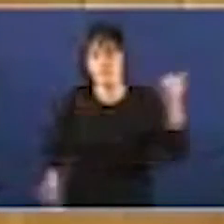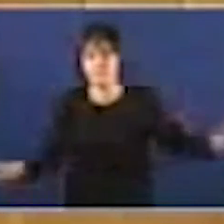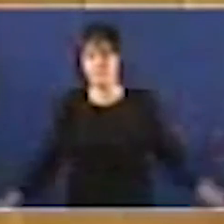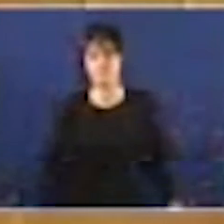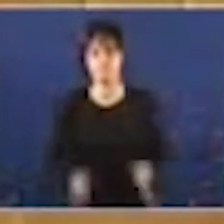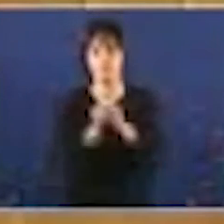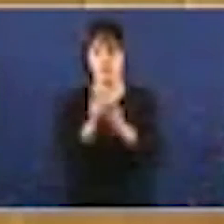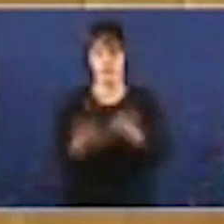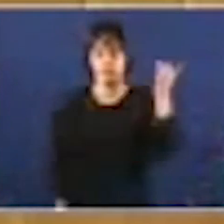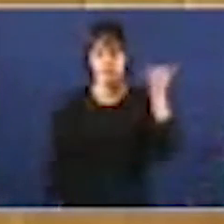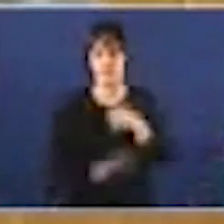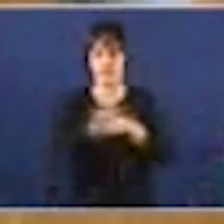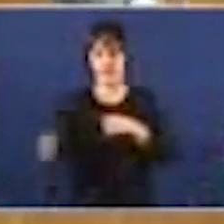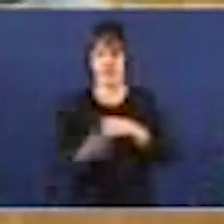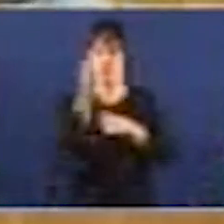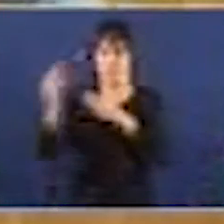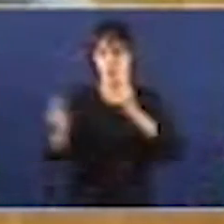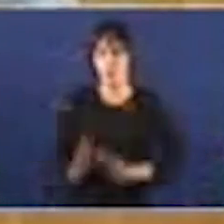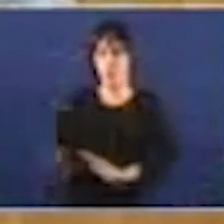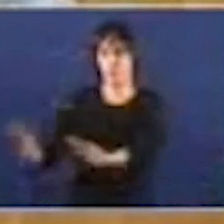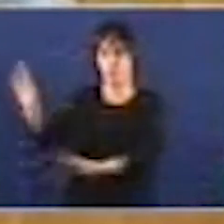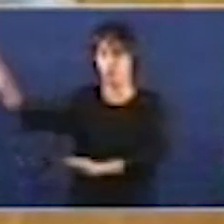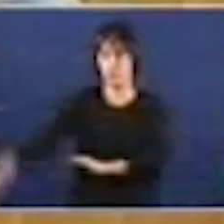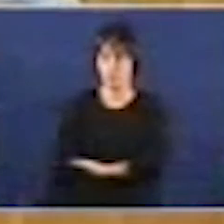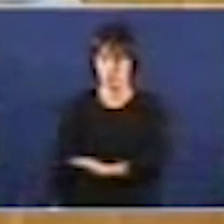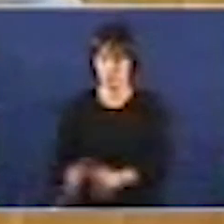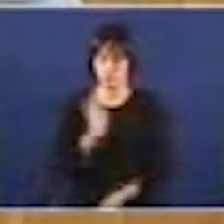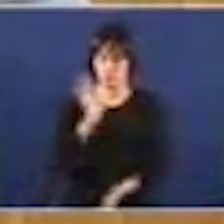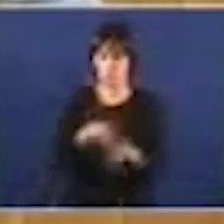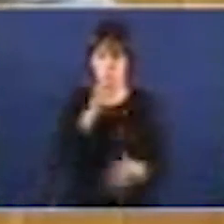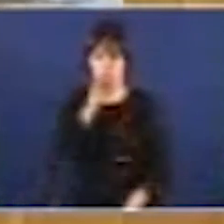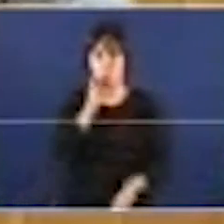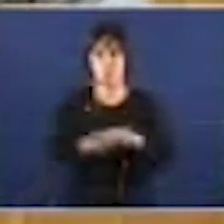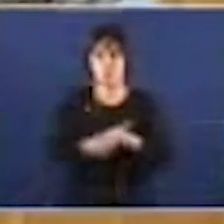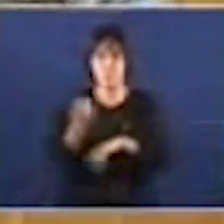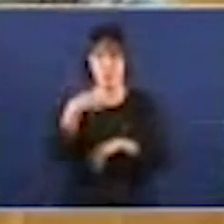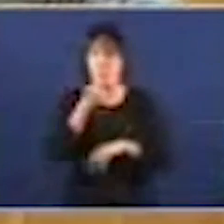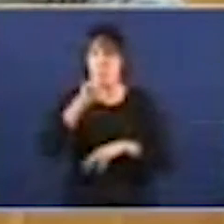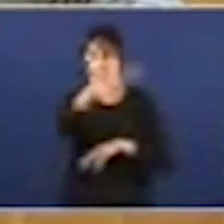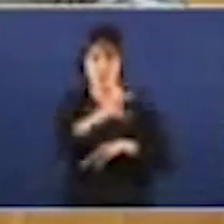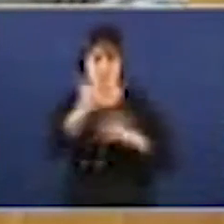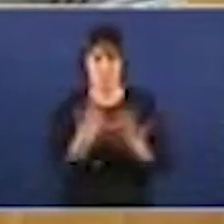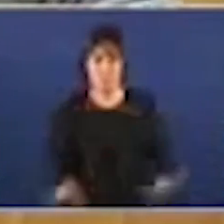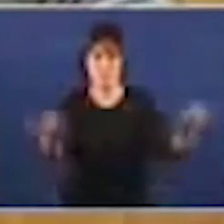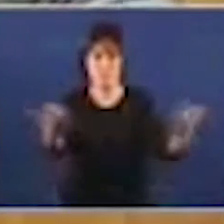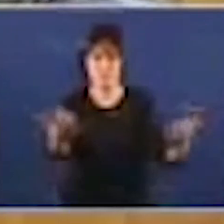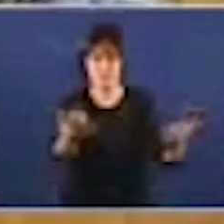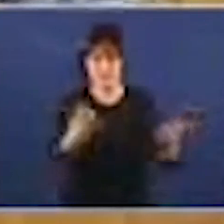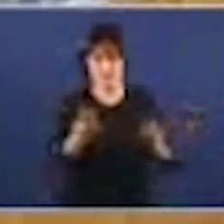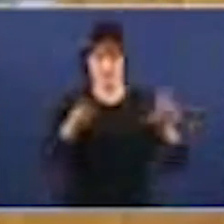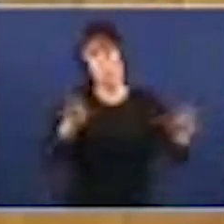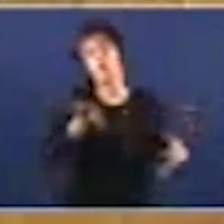negativamente los dos episodios a ustedes yo estaba viola los principios de valores elementales de una ética social